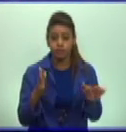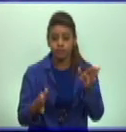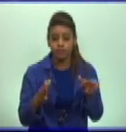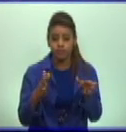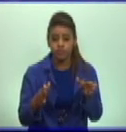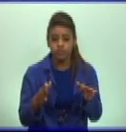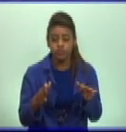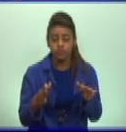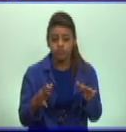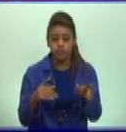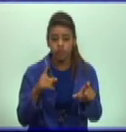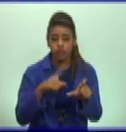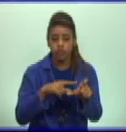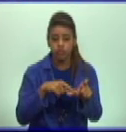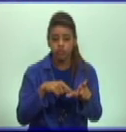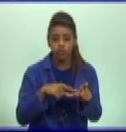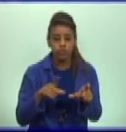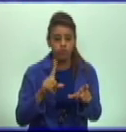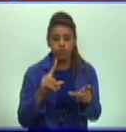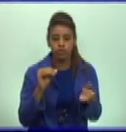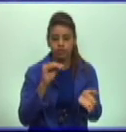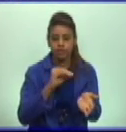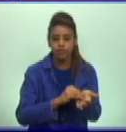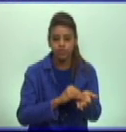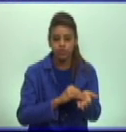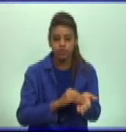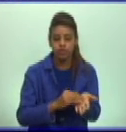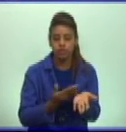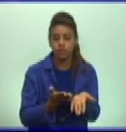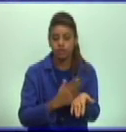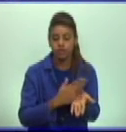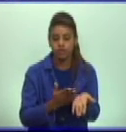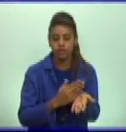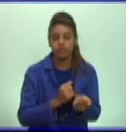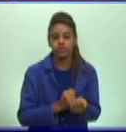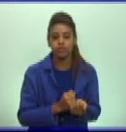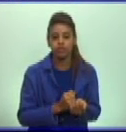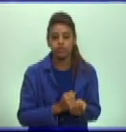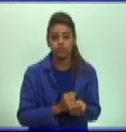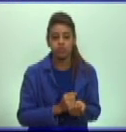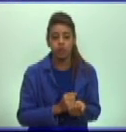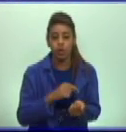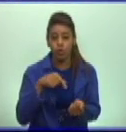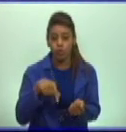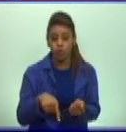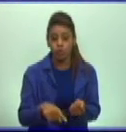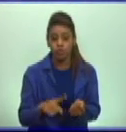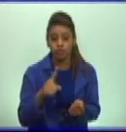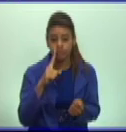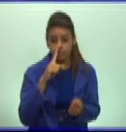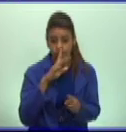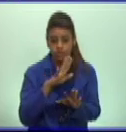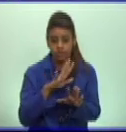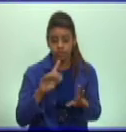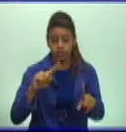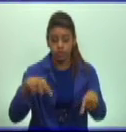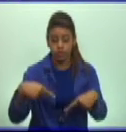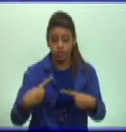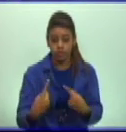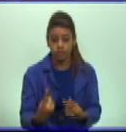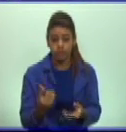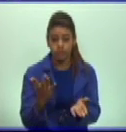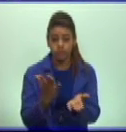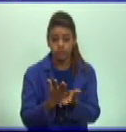los contenidos que hoy vamos a abordar no se encuentran en el libro de texto. No obstante, cuando ustedes se reincorporen a